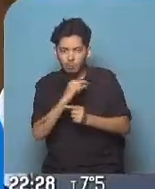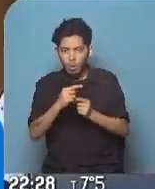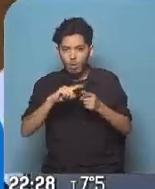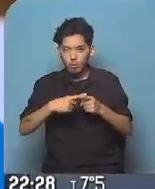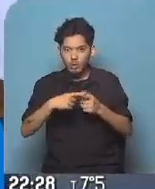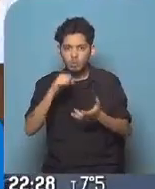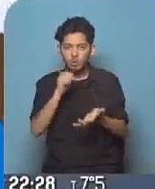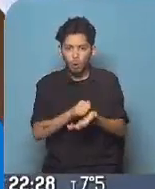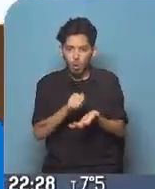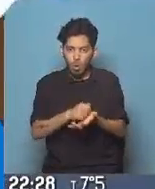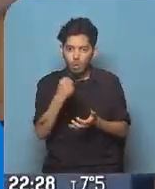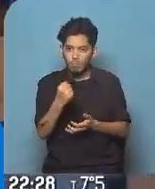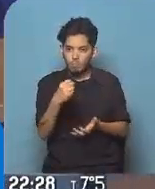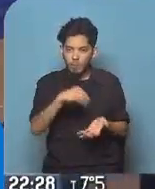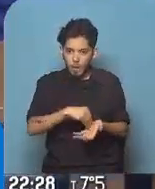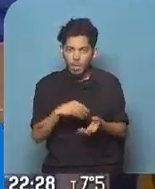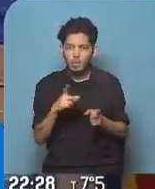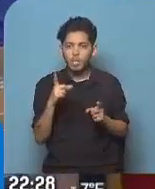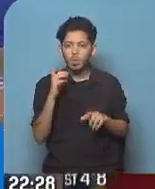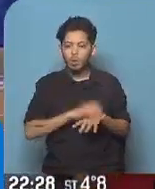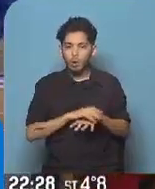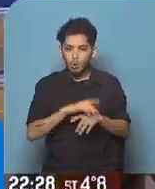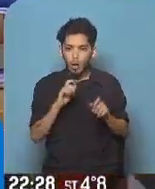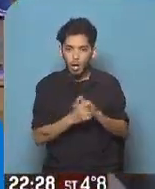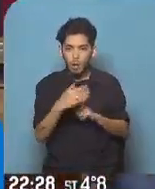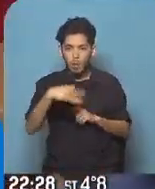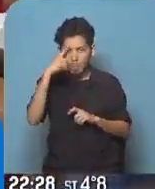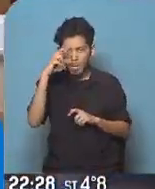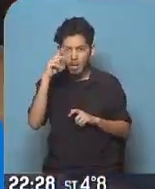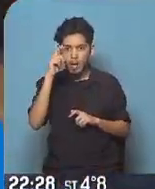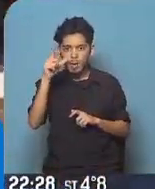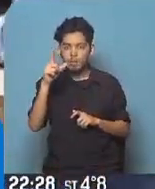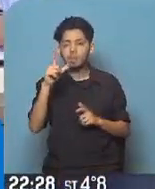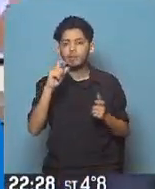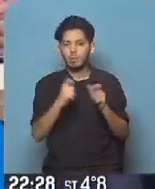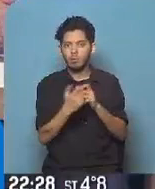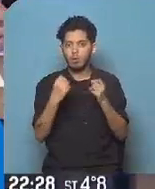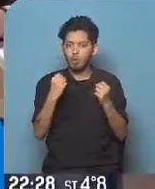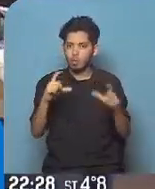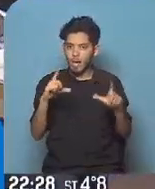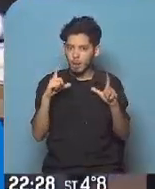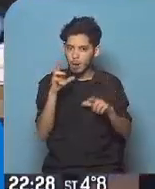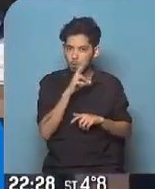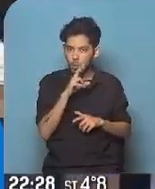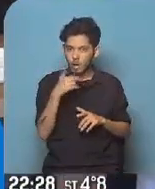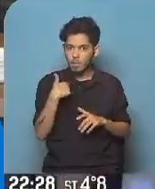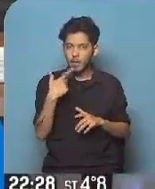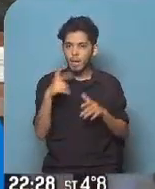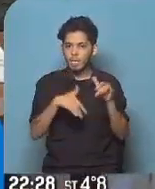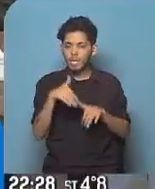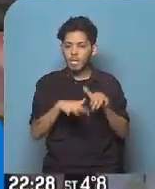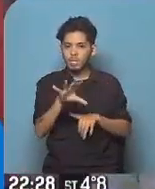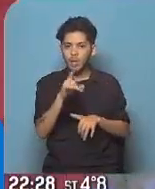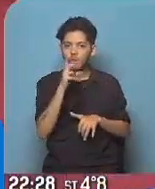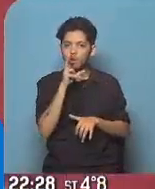cada vez más. Pese a los cambios, la imagen de Merkel tambaleó en las últimas elecciones federales de septiembre de 2017